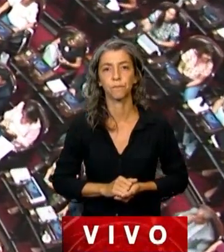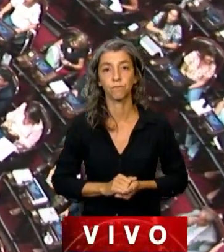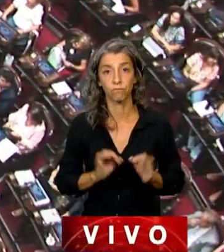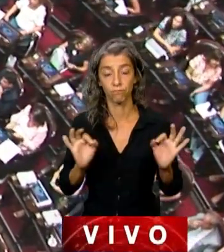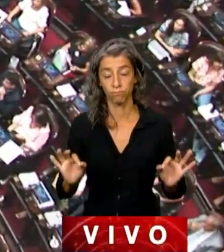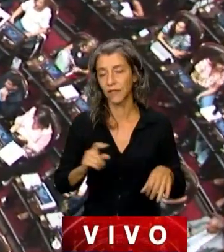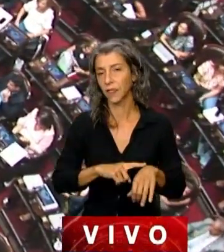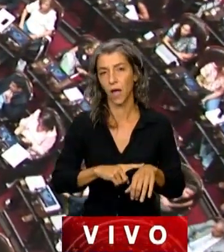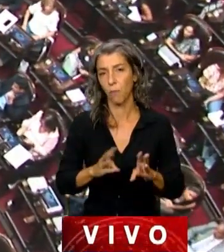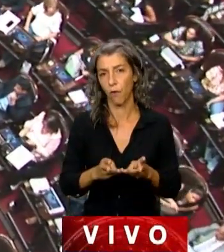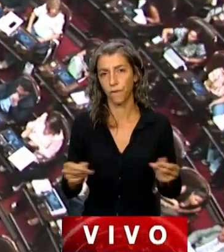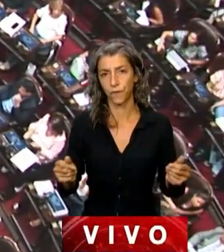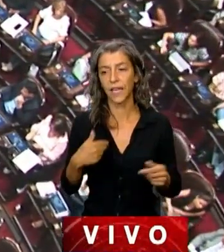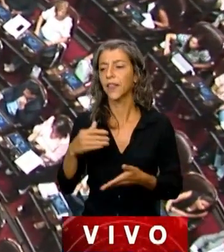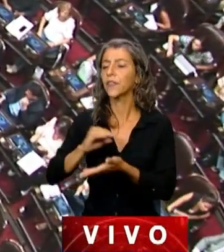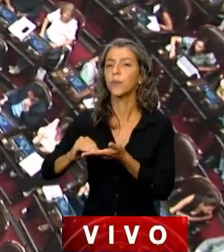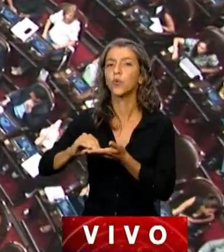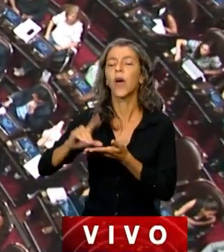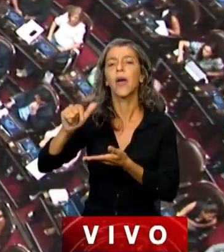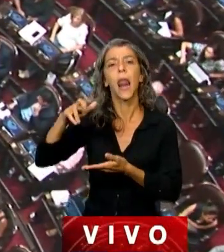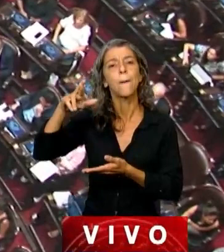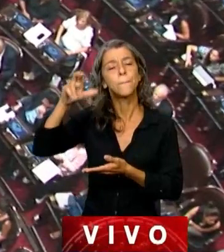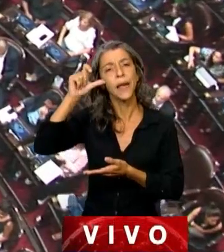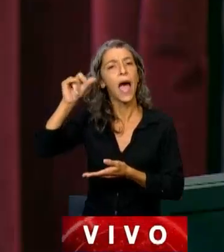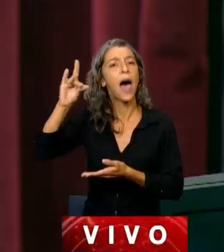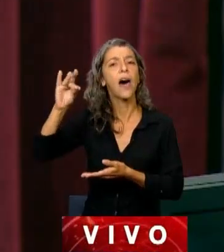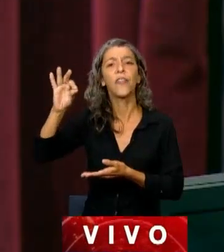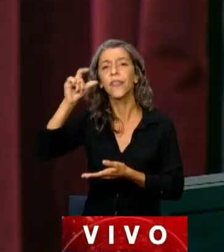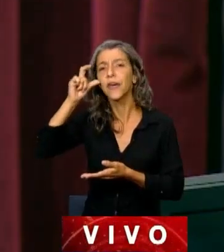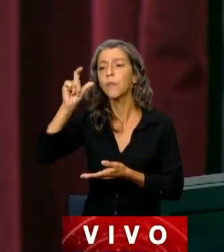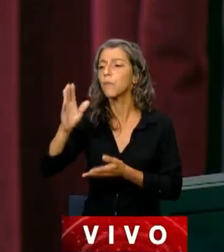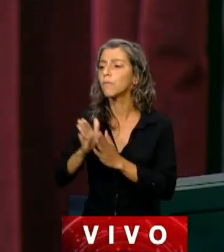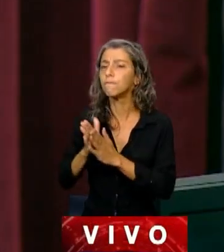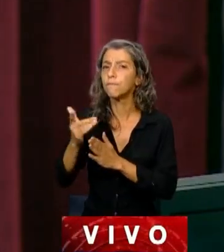Se cierra el tiempo. Diputada Lampreave, sírvase marcar a viva voz el sentido de su voto.